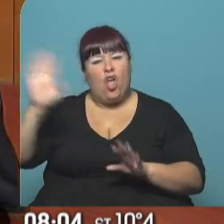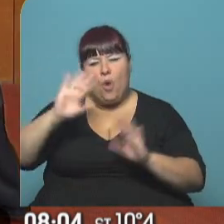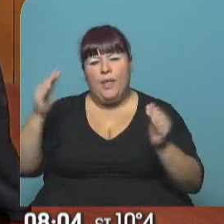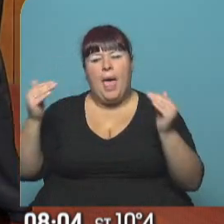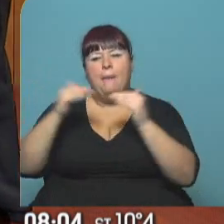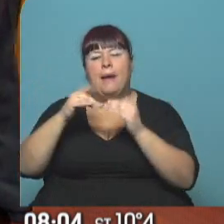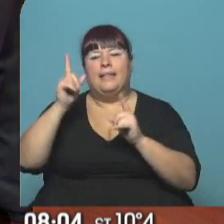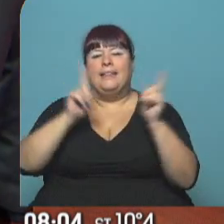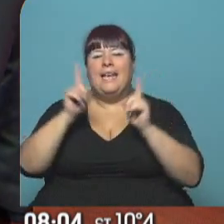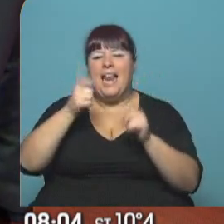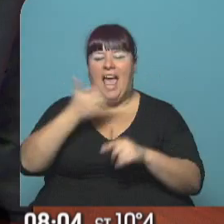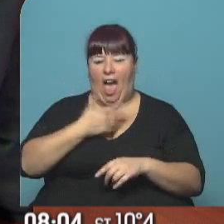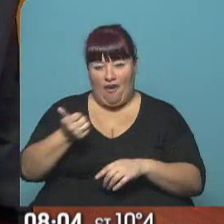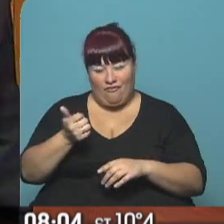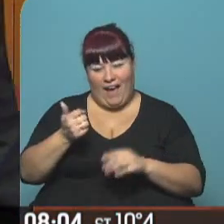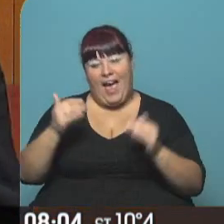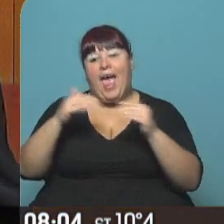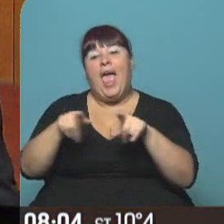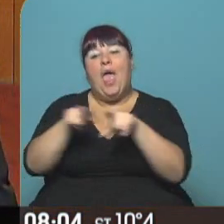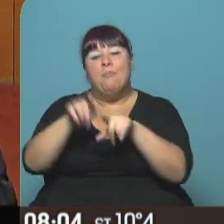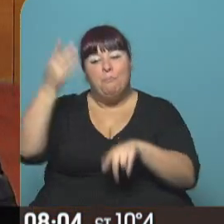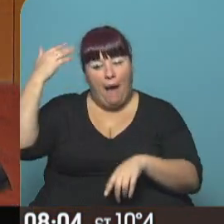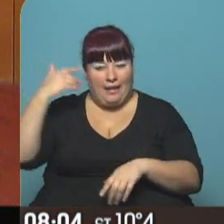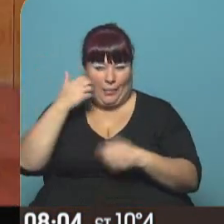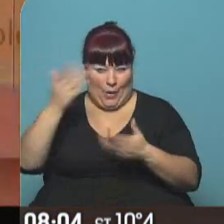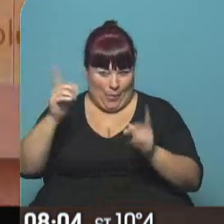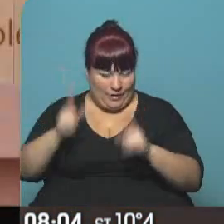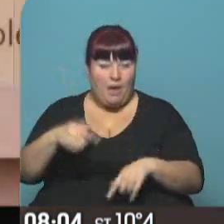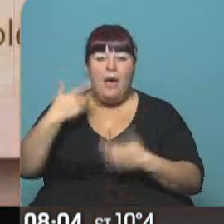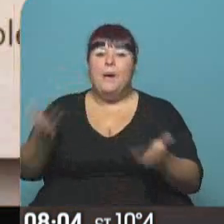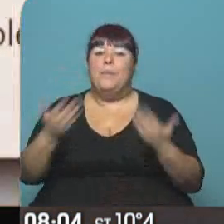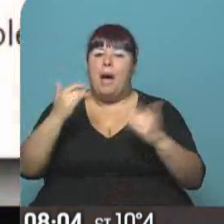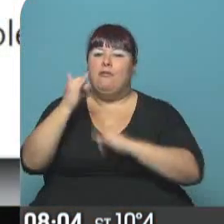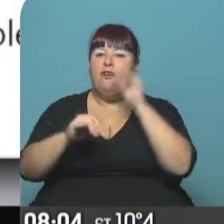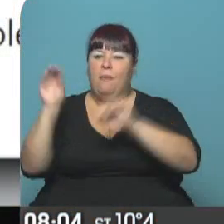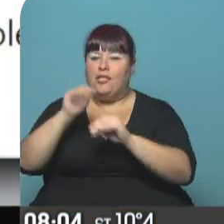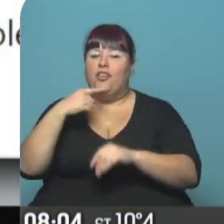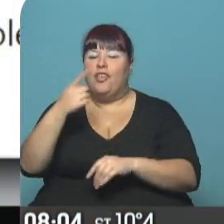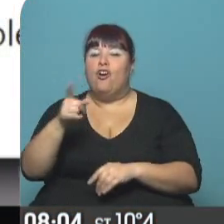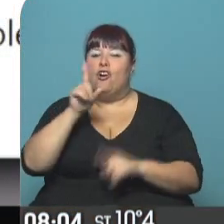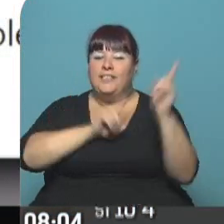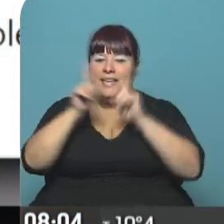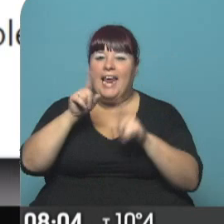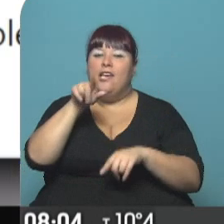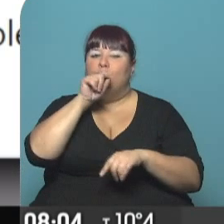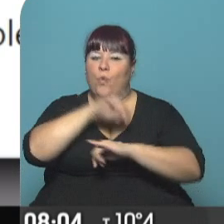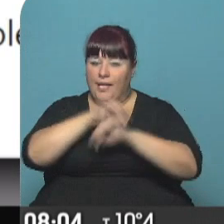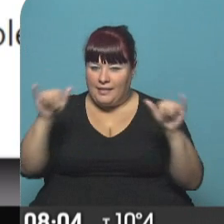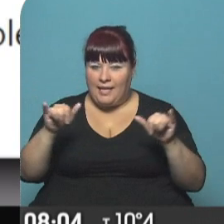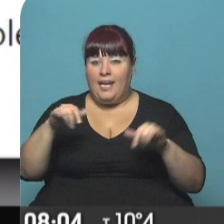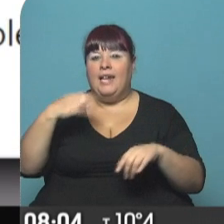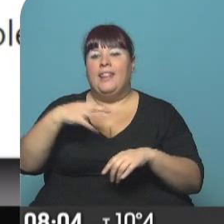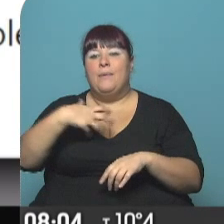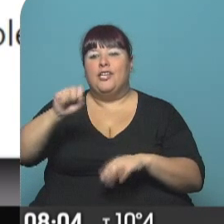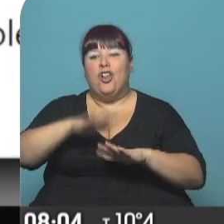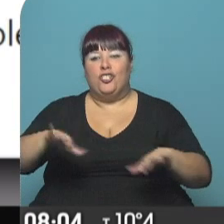empate de Tinelli en la AFA. Buen empate, en ese caso, bochornoso. Vamos, muchachos, cargando datos, dijo Tinelli a través de la red social Twitter, que hay que llevar a los chicos